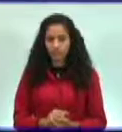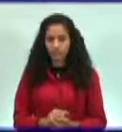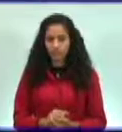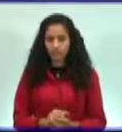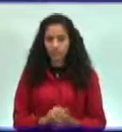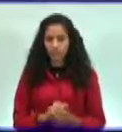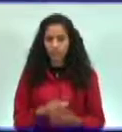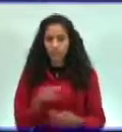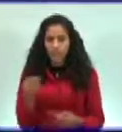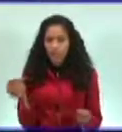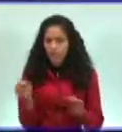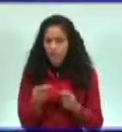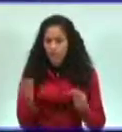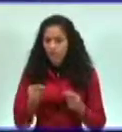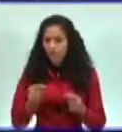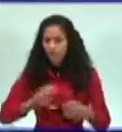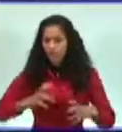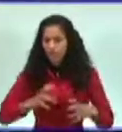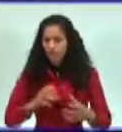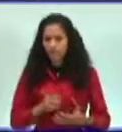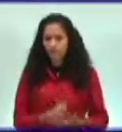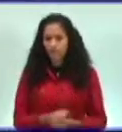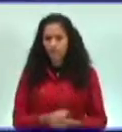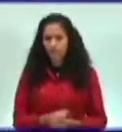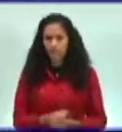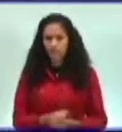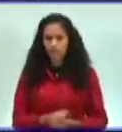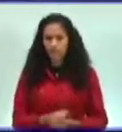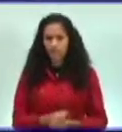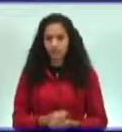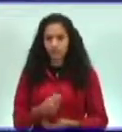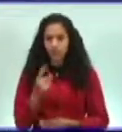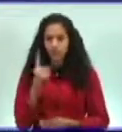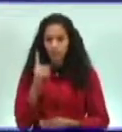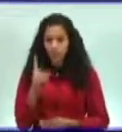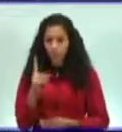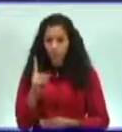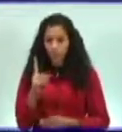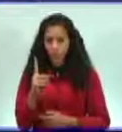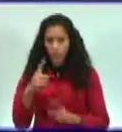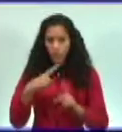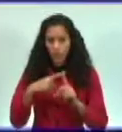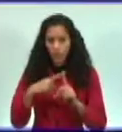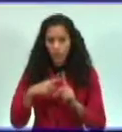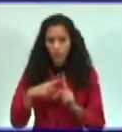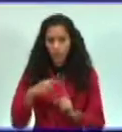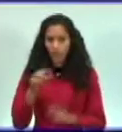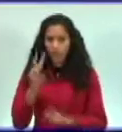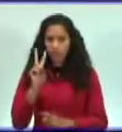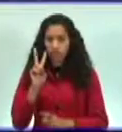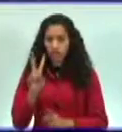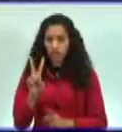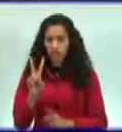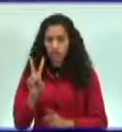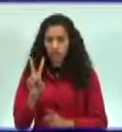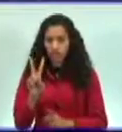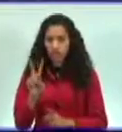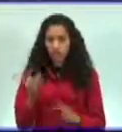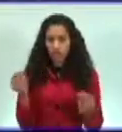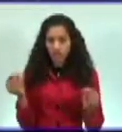¿Qué igualdad se ha formado? 1 más 2